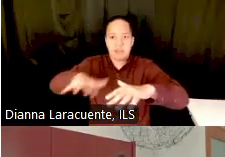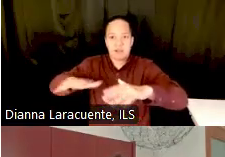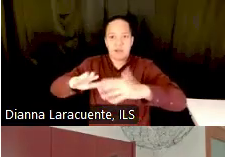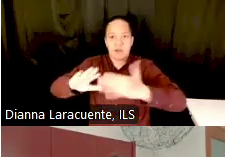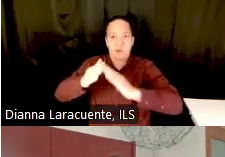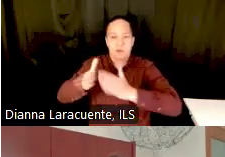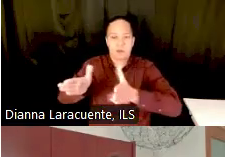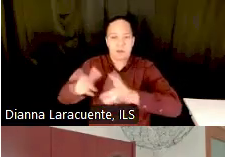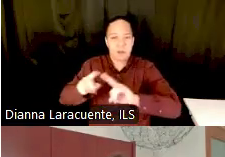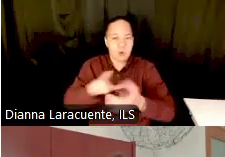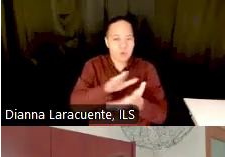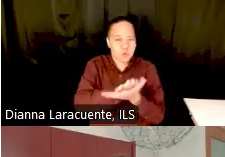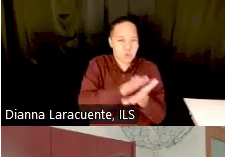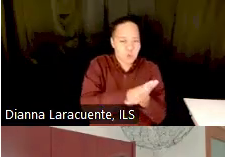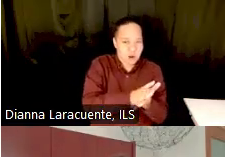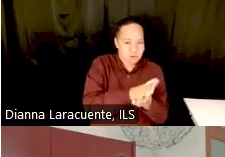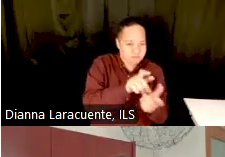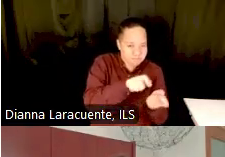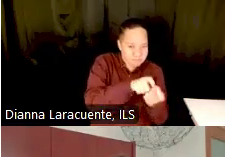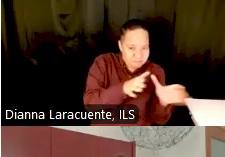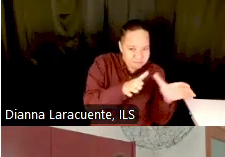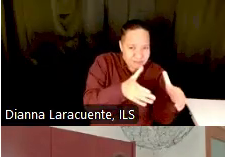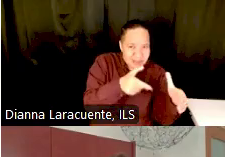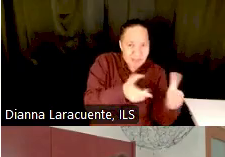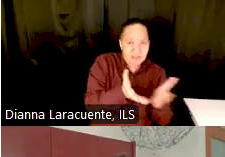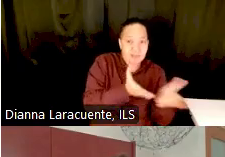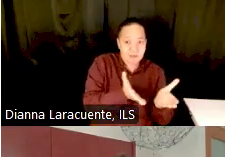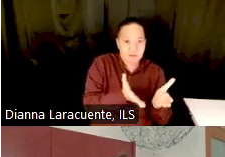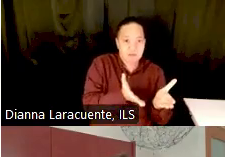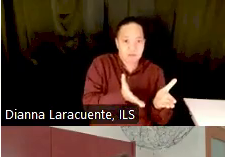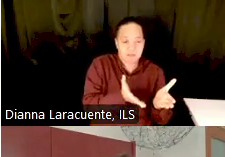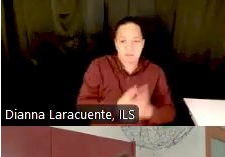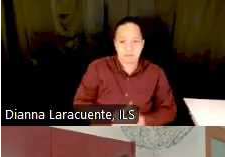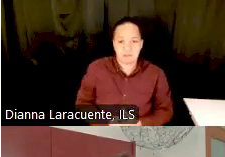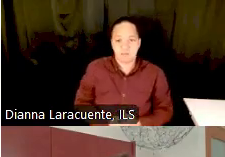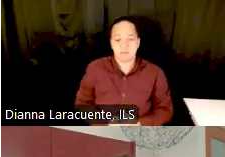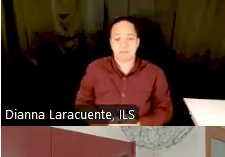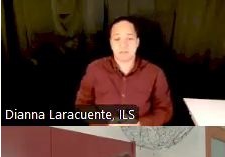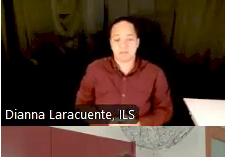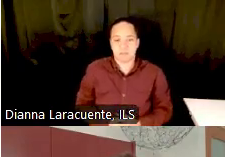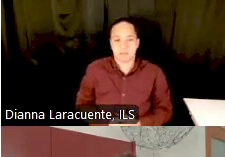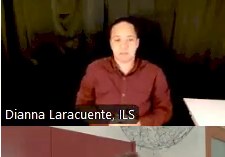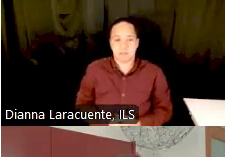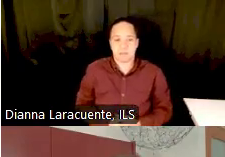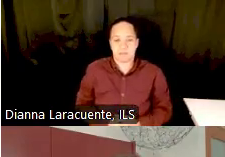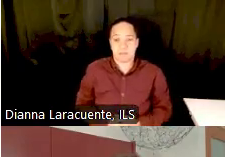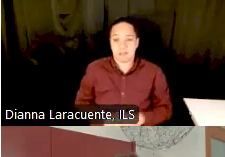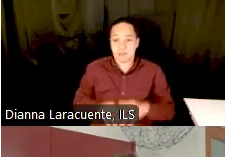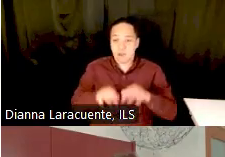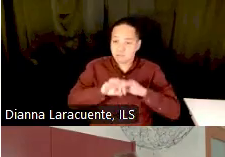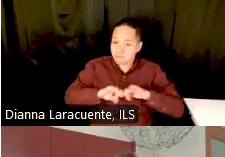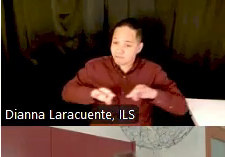escuela con estos servicios, pues todo esto queda aglutinado. Esto es un caso bien